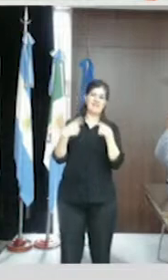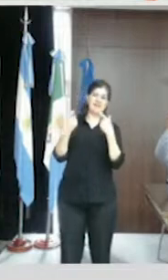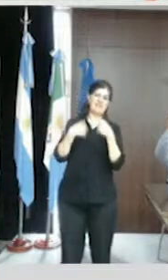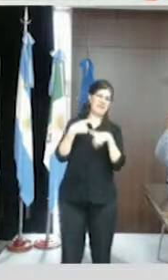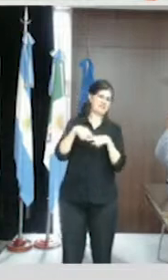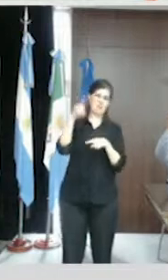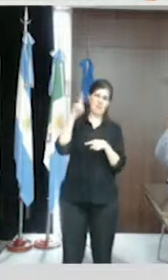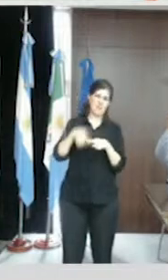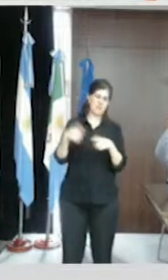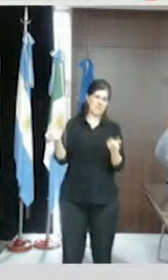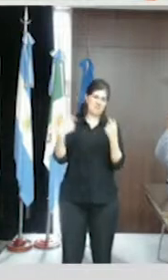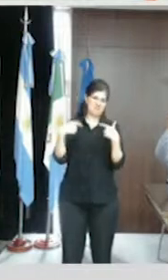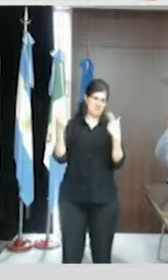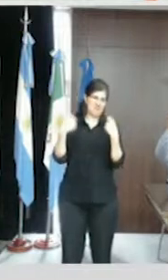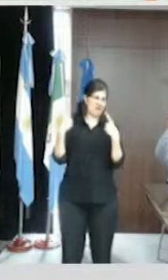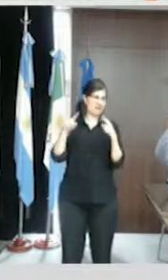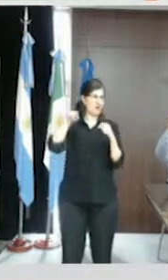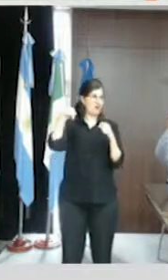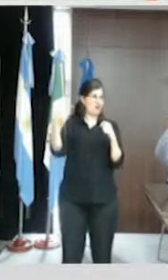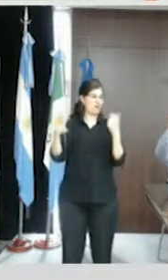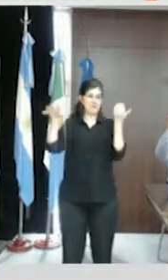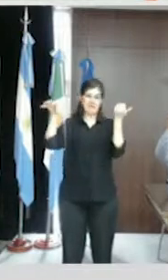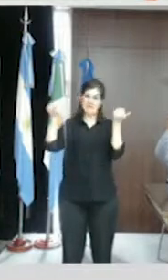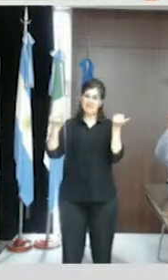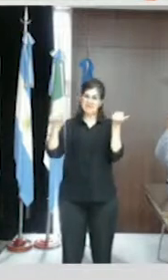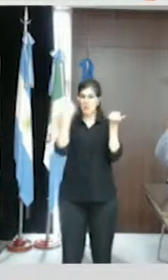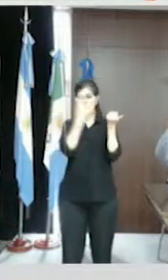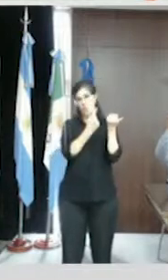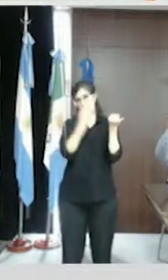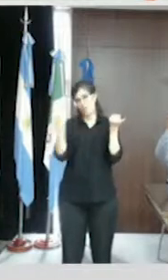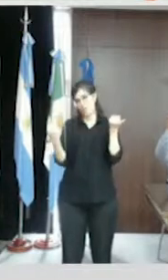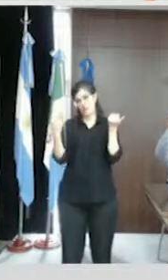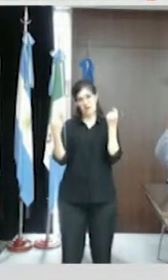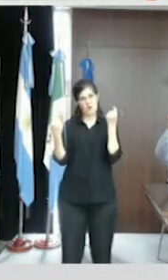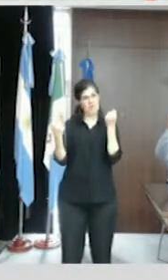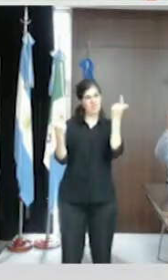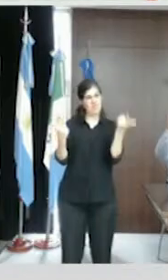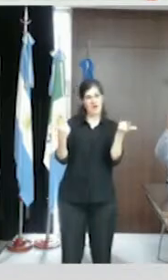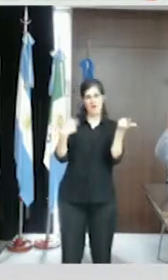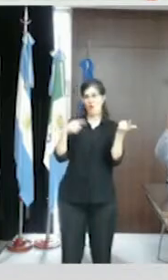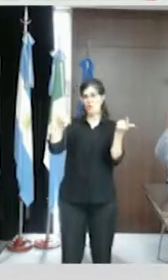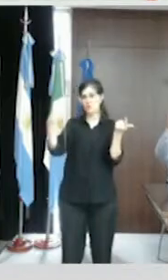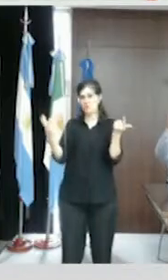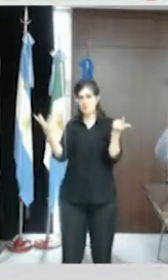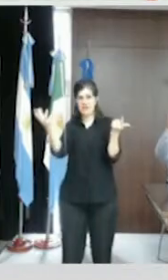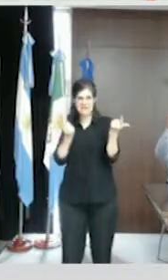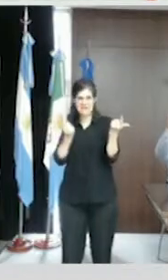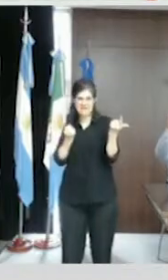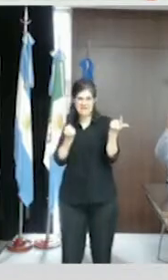recibiendo. Otras así. Una da, otra recibe.